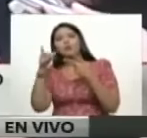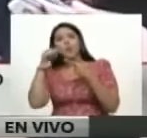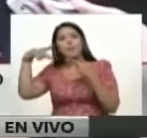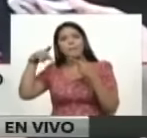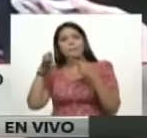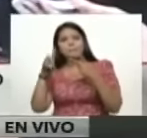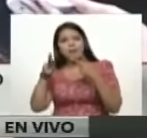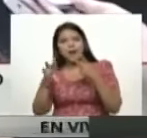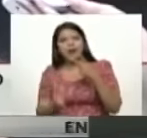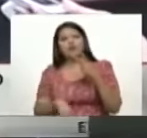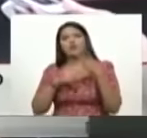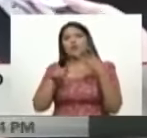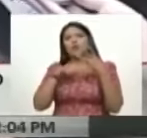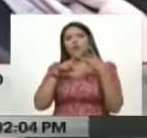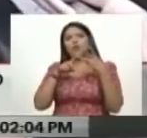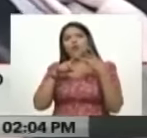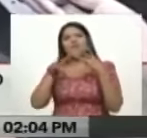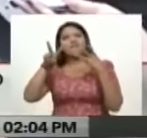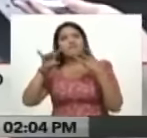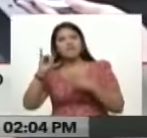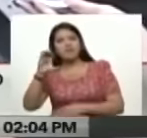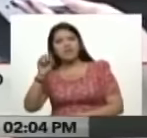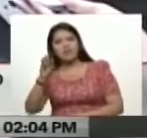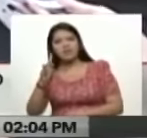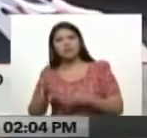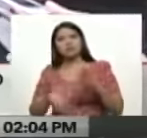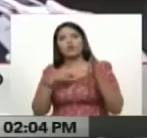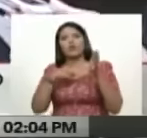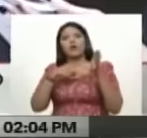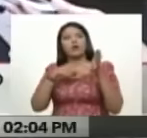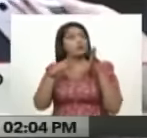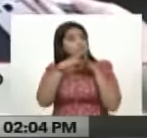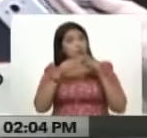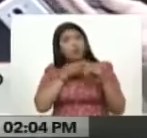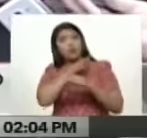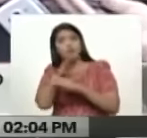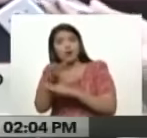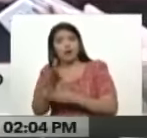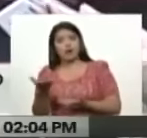fue Víctor Clark, fue Francisco Torrealba, fueron todos.